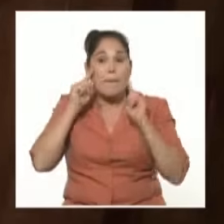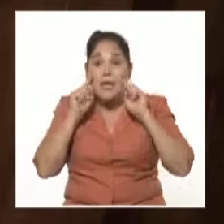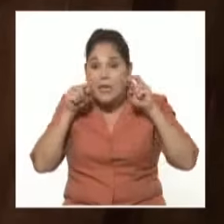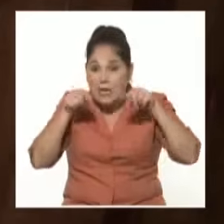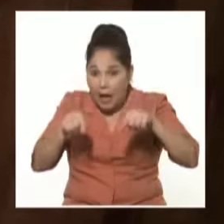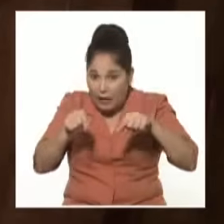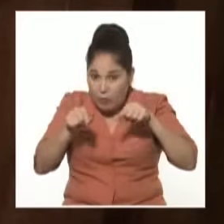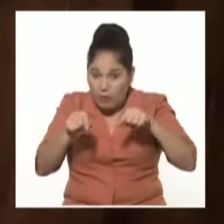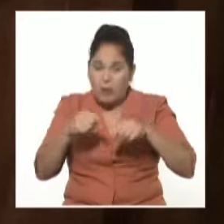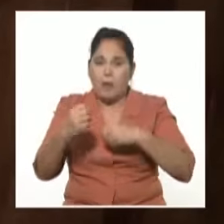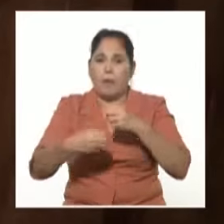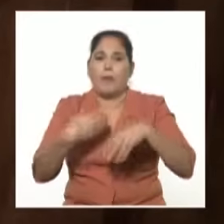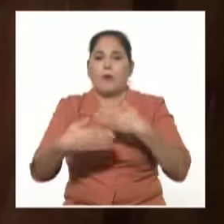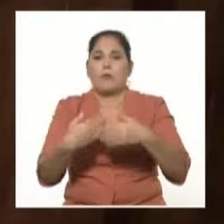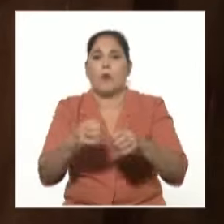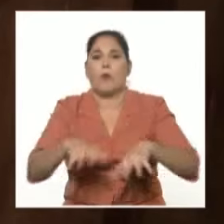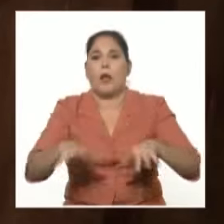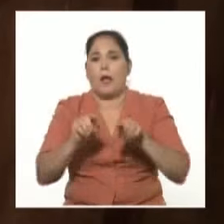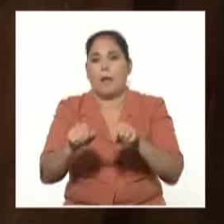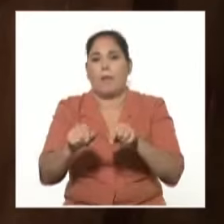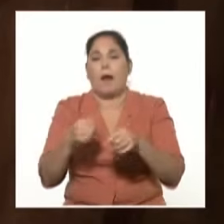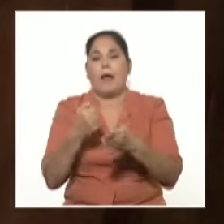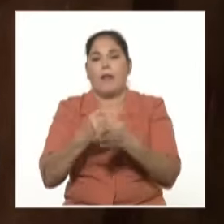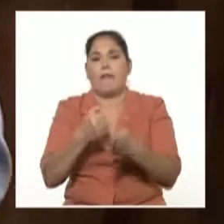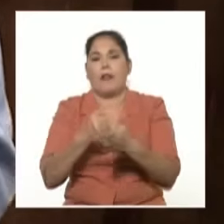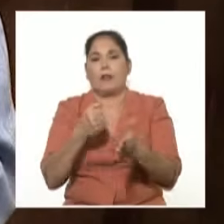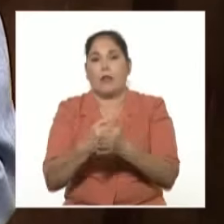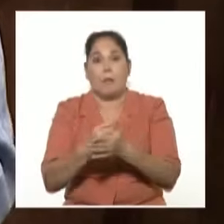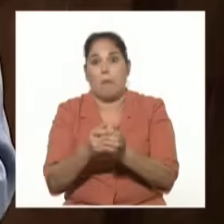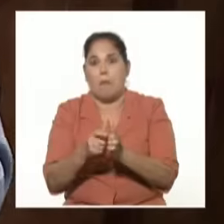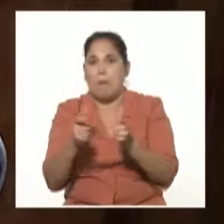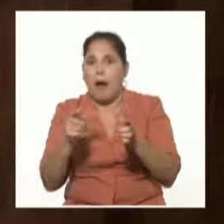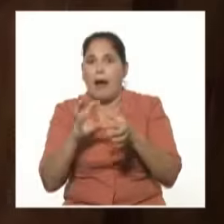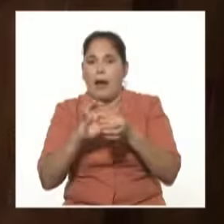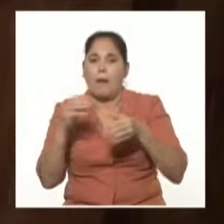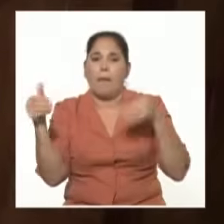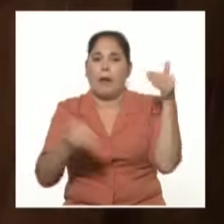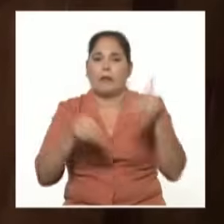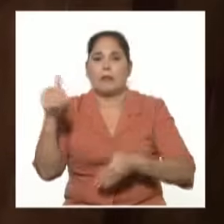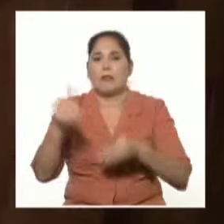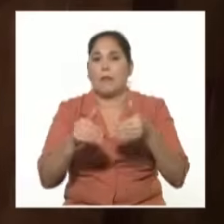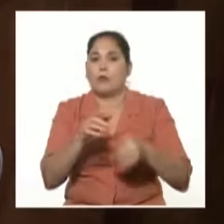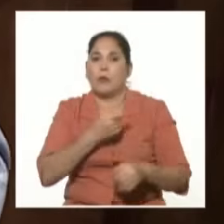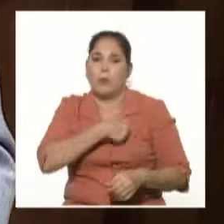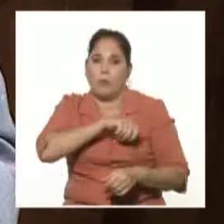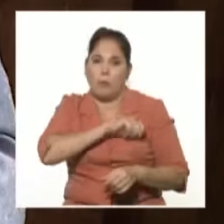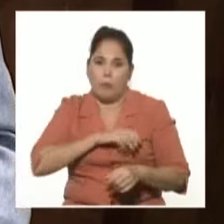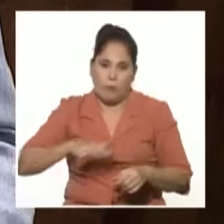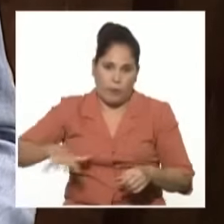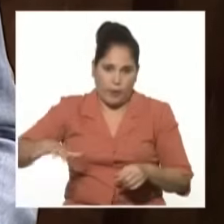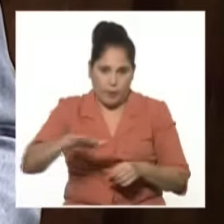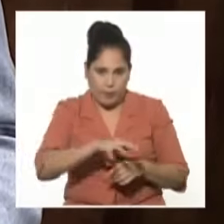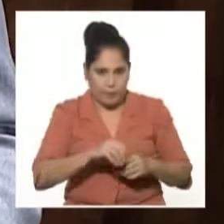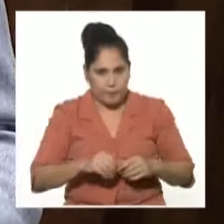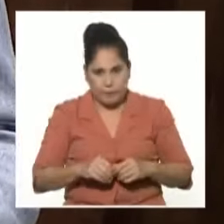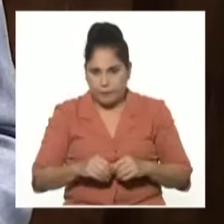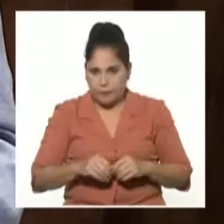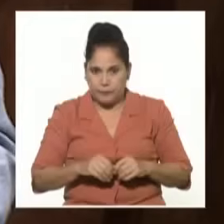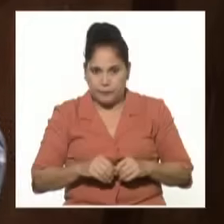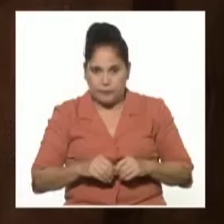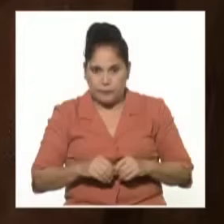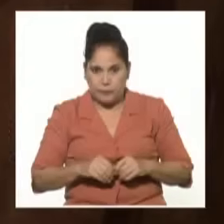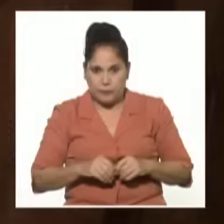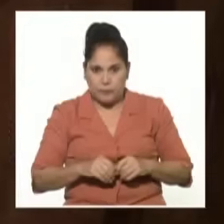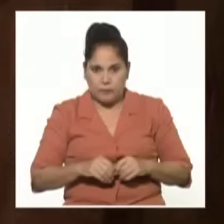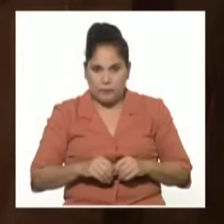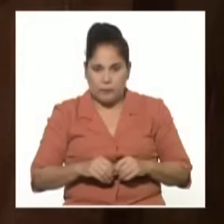a fondo y enfrentándolos con el mayor grado de participación popular posible. Solo desde